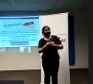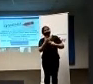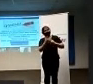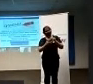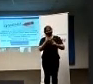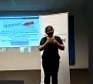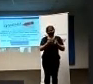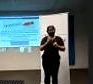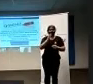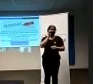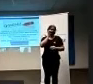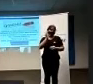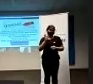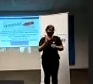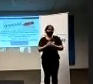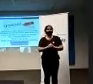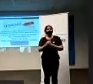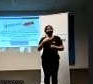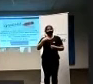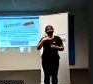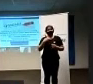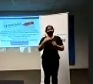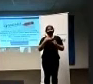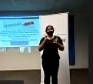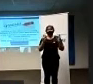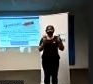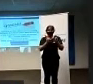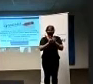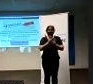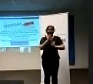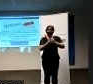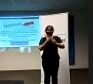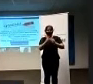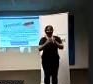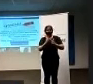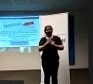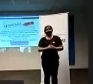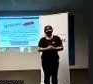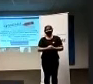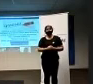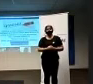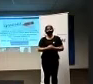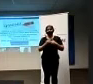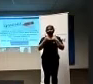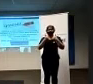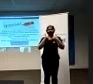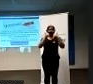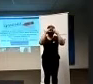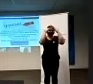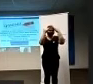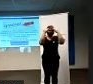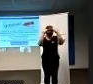lo más resumido posible para no perderse. Aguardo alguna pregunta. Muchísimas gracias nuevamente por la